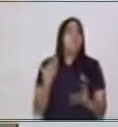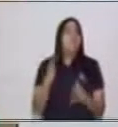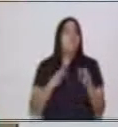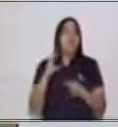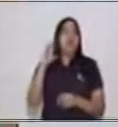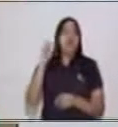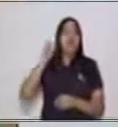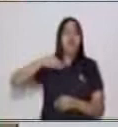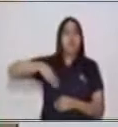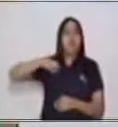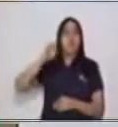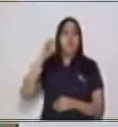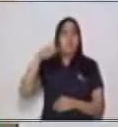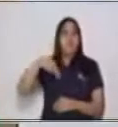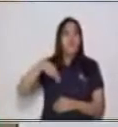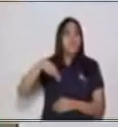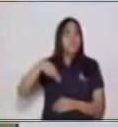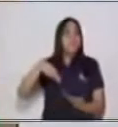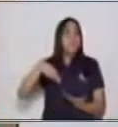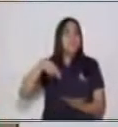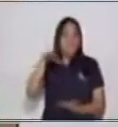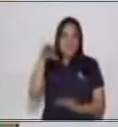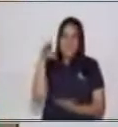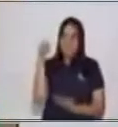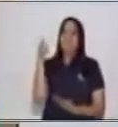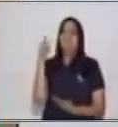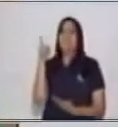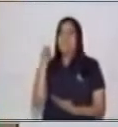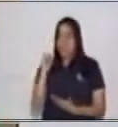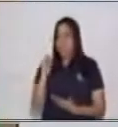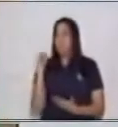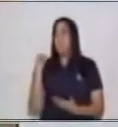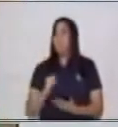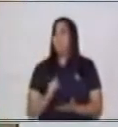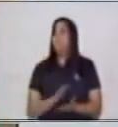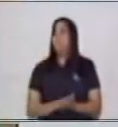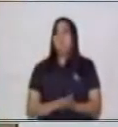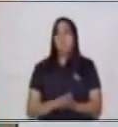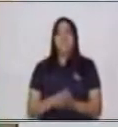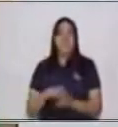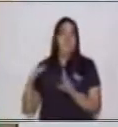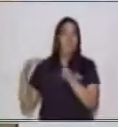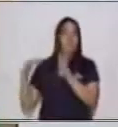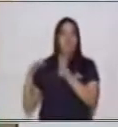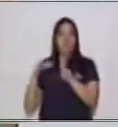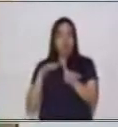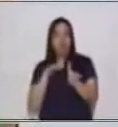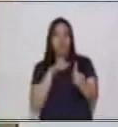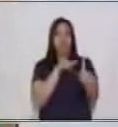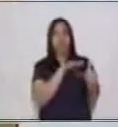colocarías? Muy bien, con Z. ¿Y persecución?